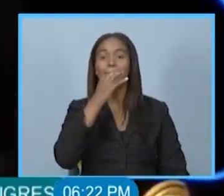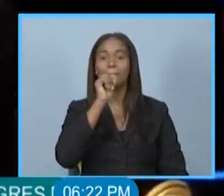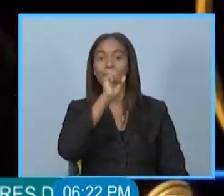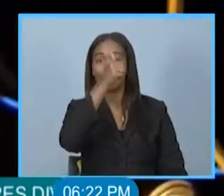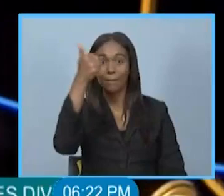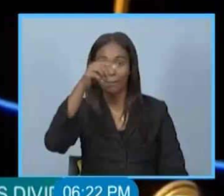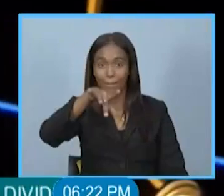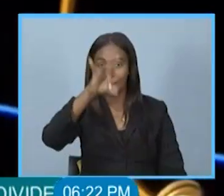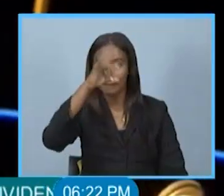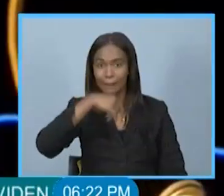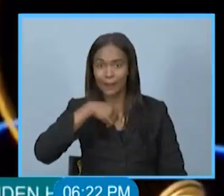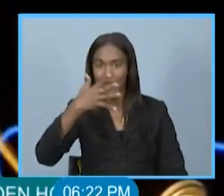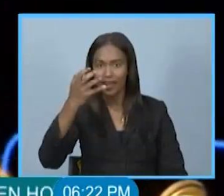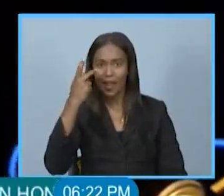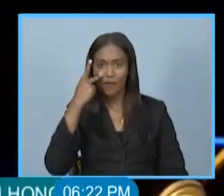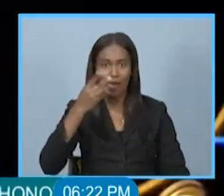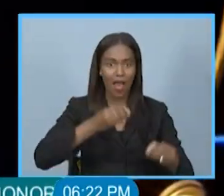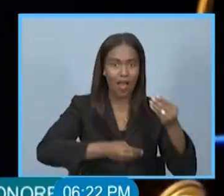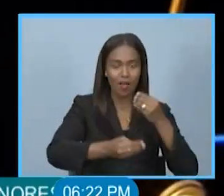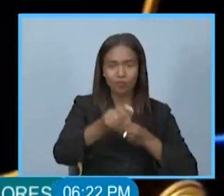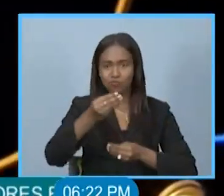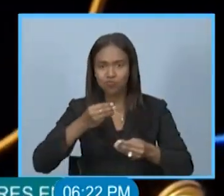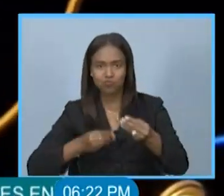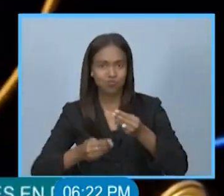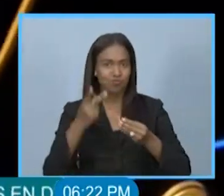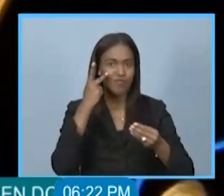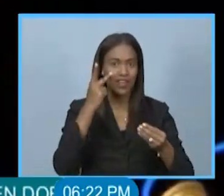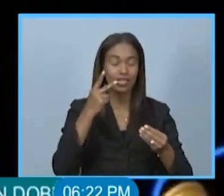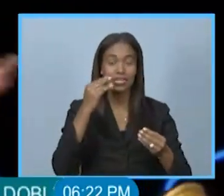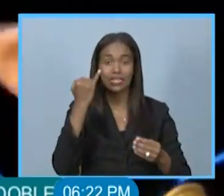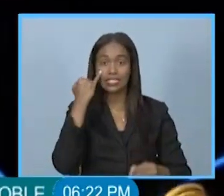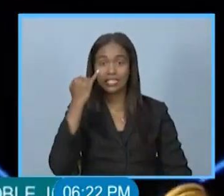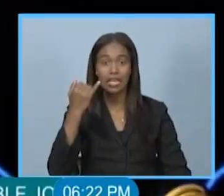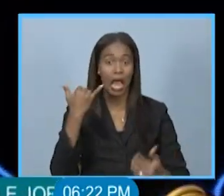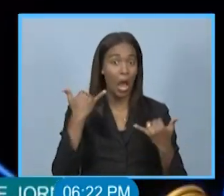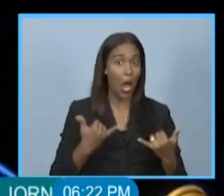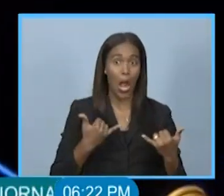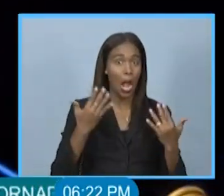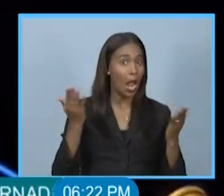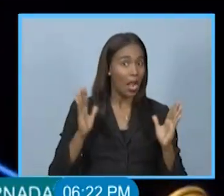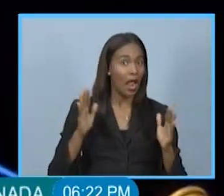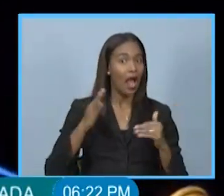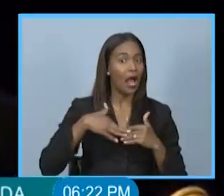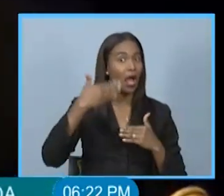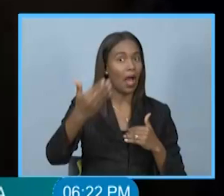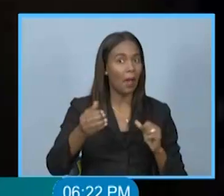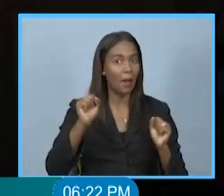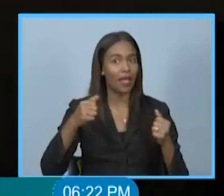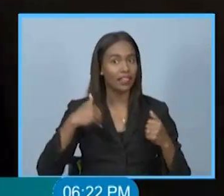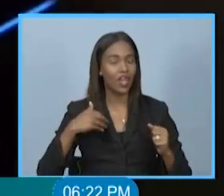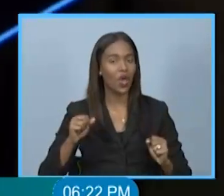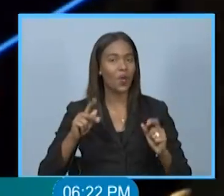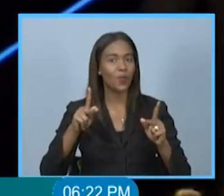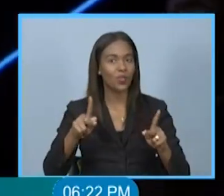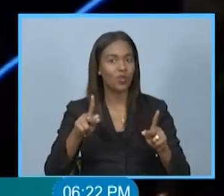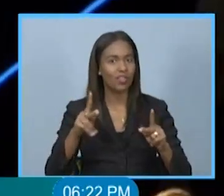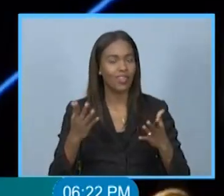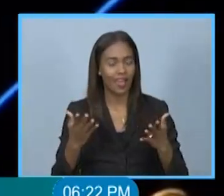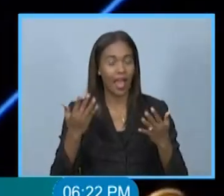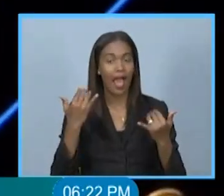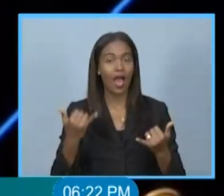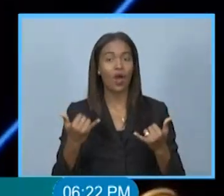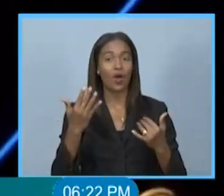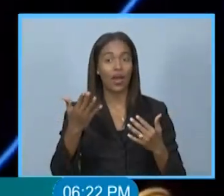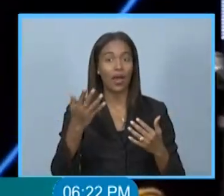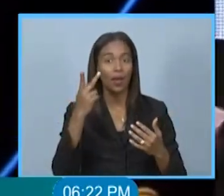me gustaría que hagamos esto Dinámico que los que no llame ahora pues ahorita también tengan la oportunidad Así que con